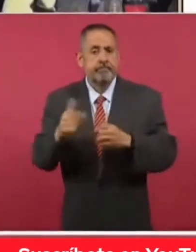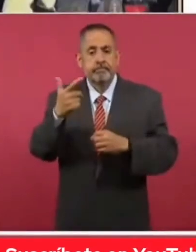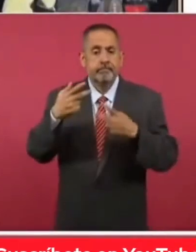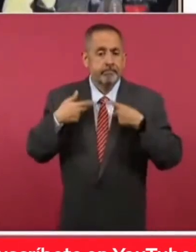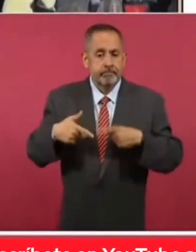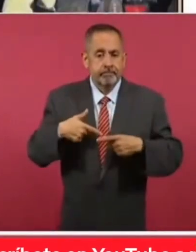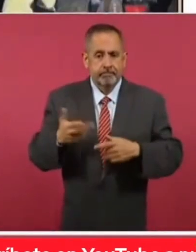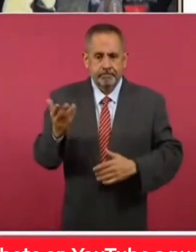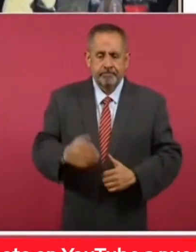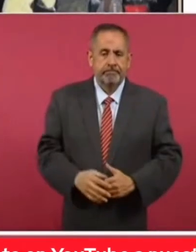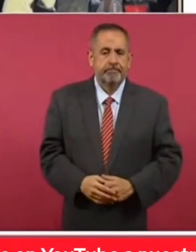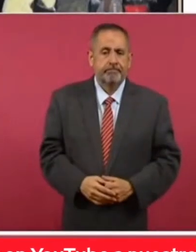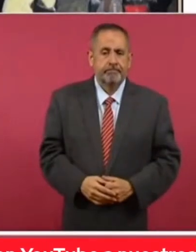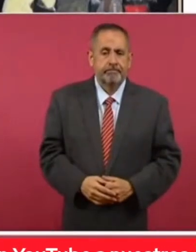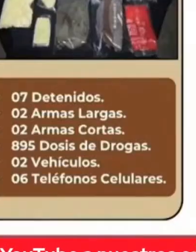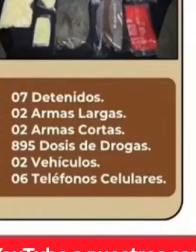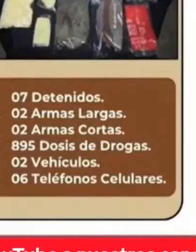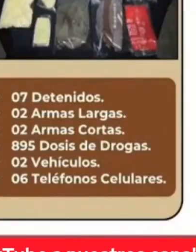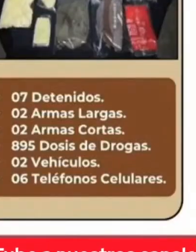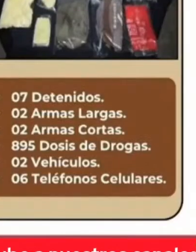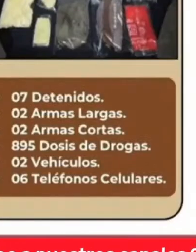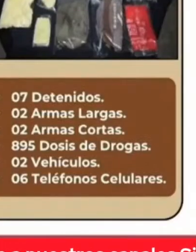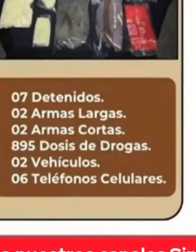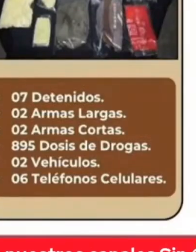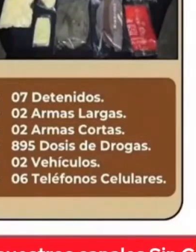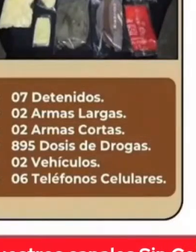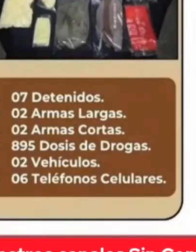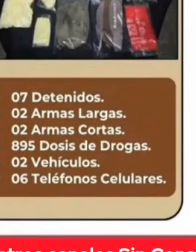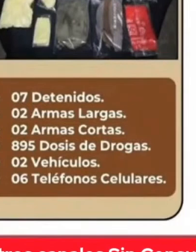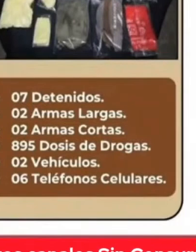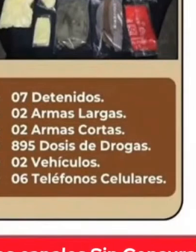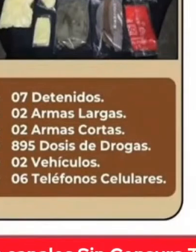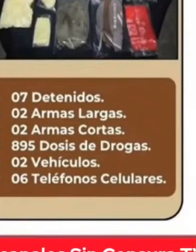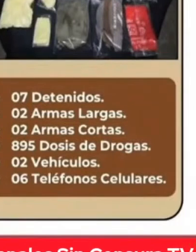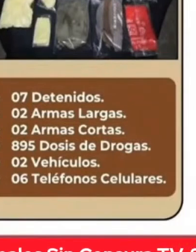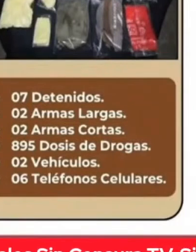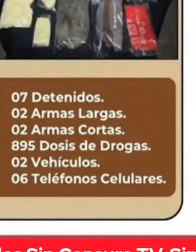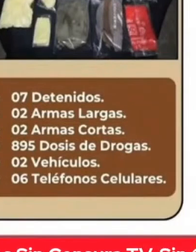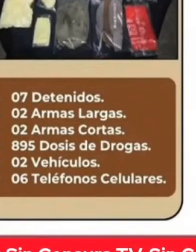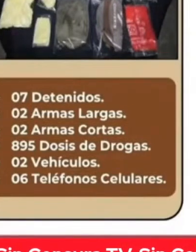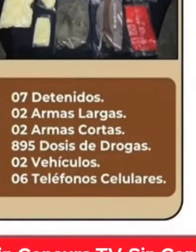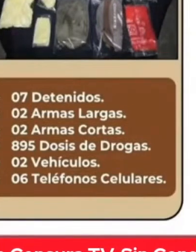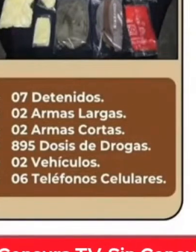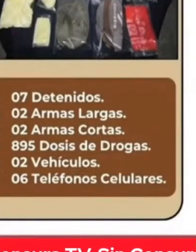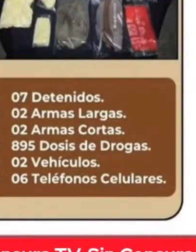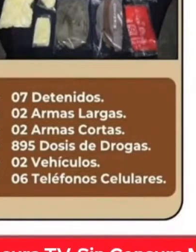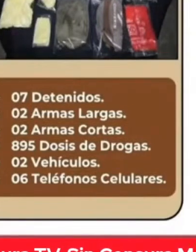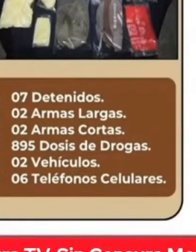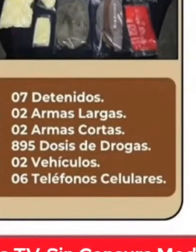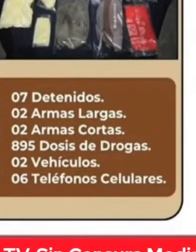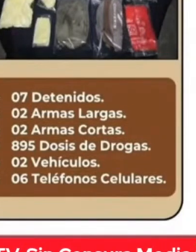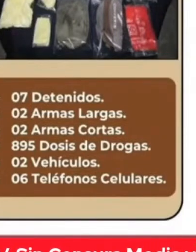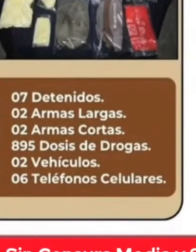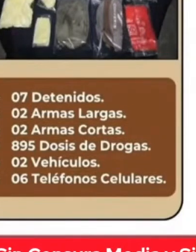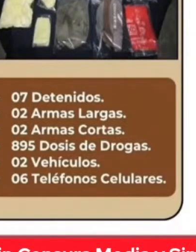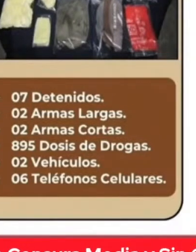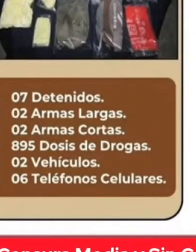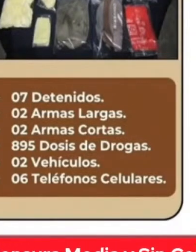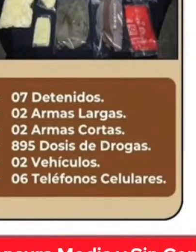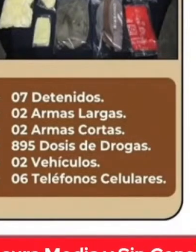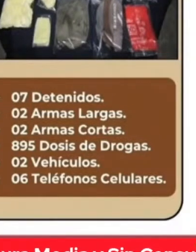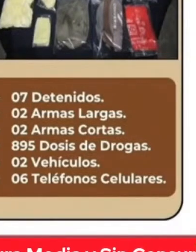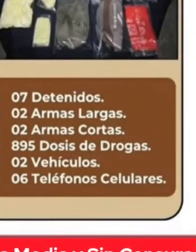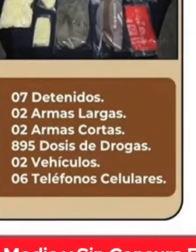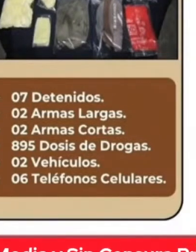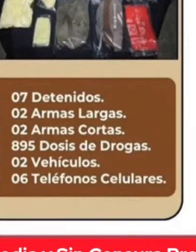con armas largas armas cortas granadas cartuchos dosis de drogas chalecos balísticos vehículos y una motocicleta en Playa